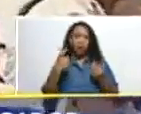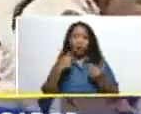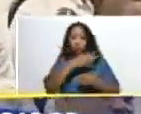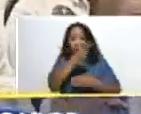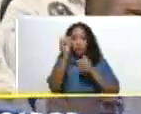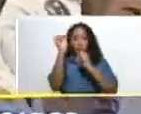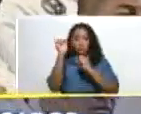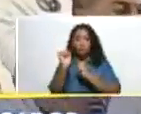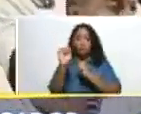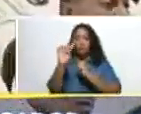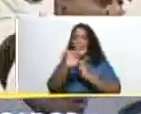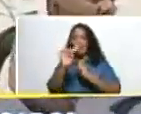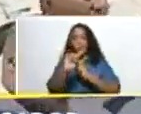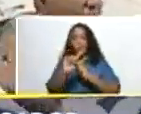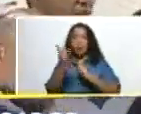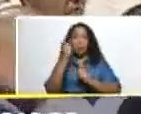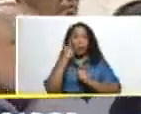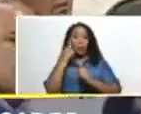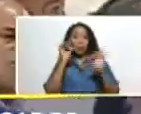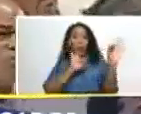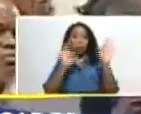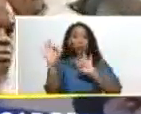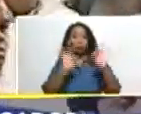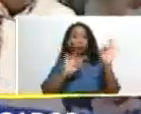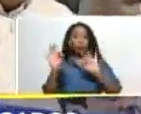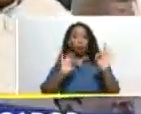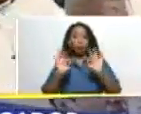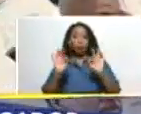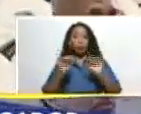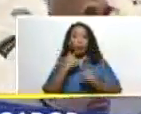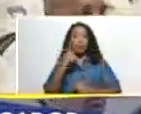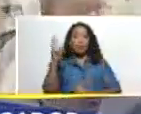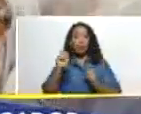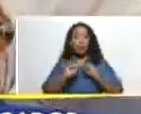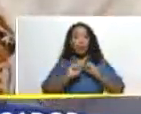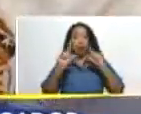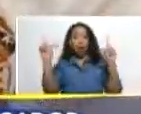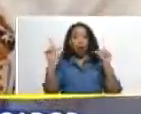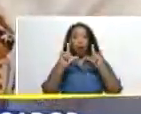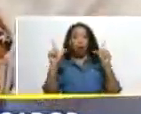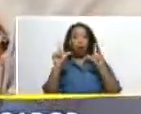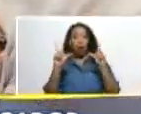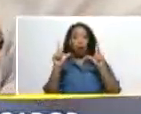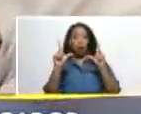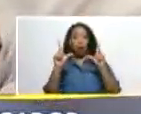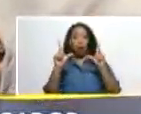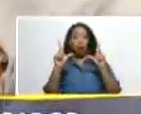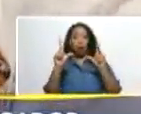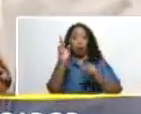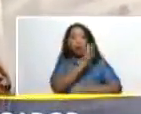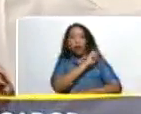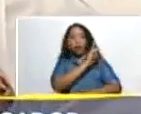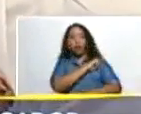muchachos. Muchacha. Decía que es impresionante, Douglas.